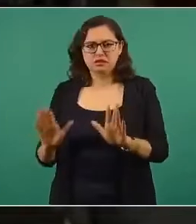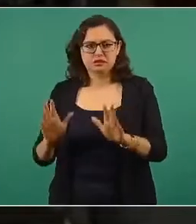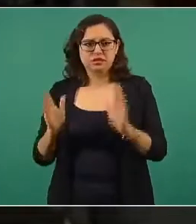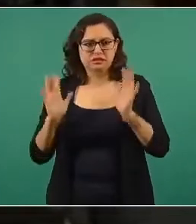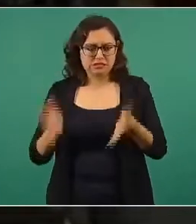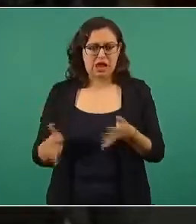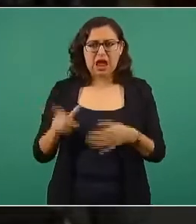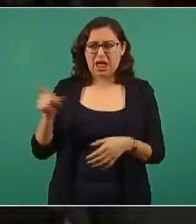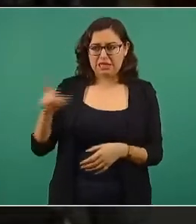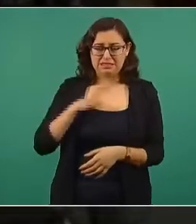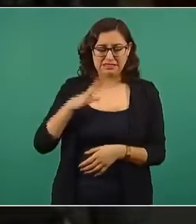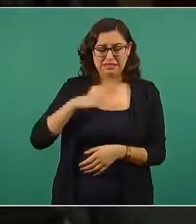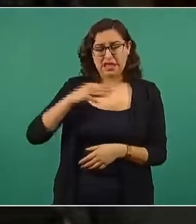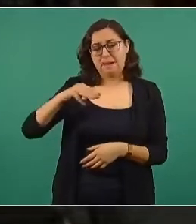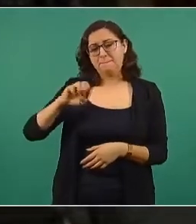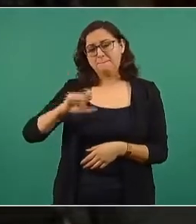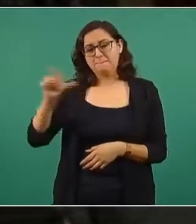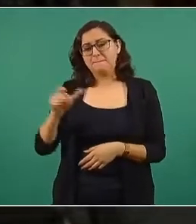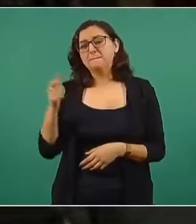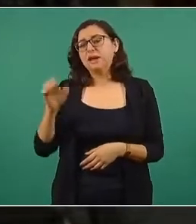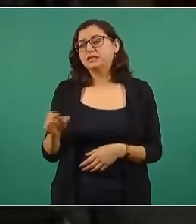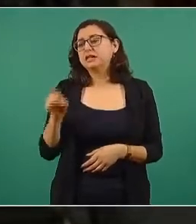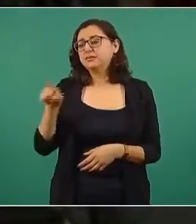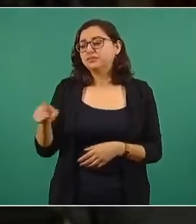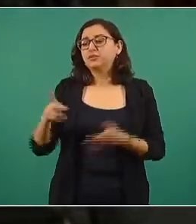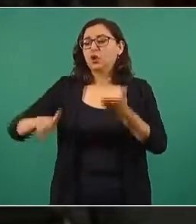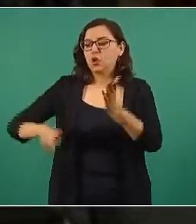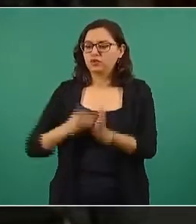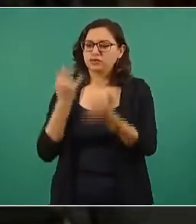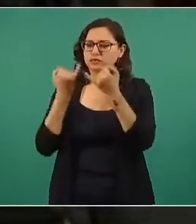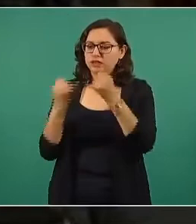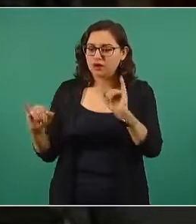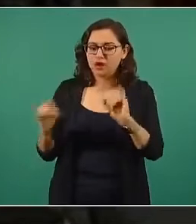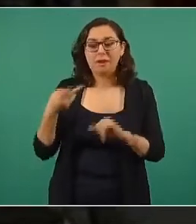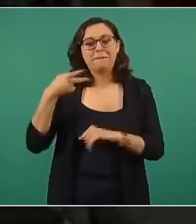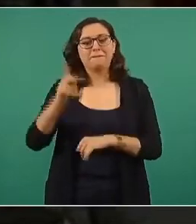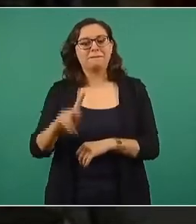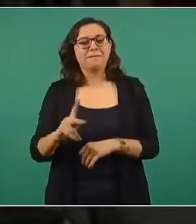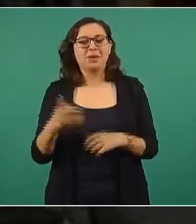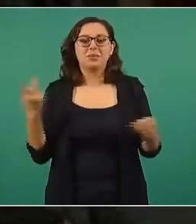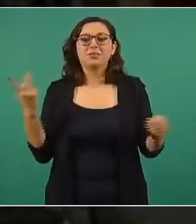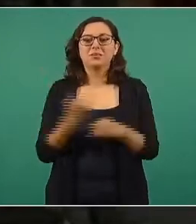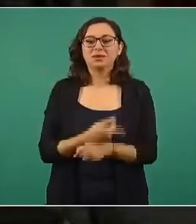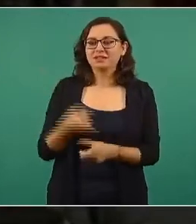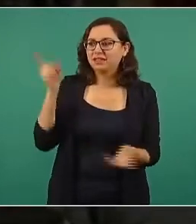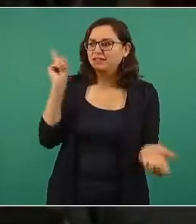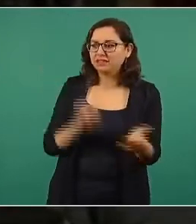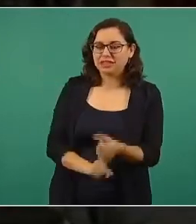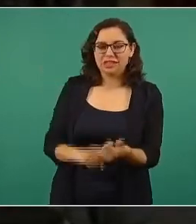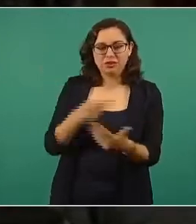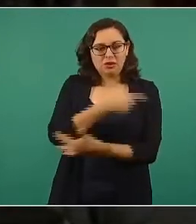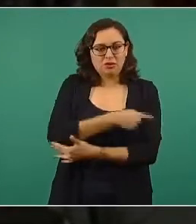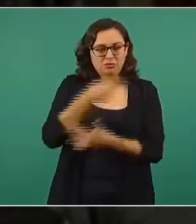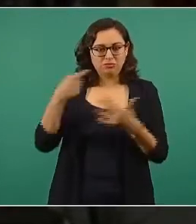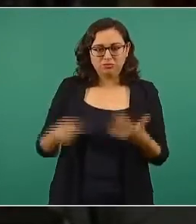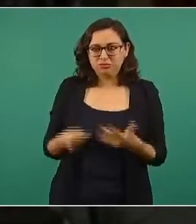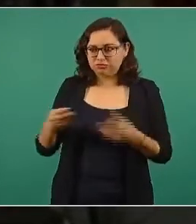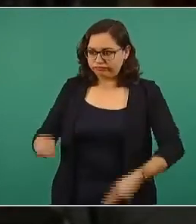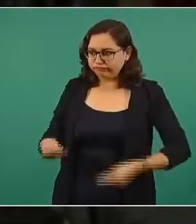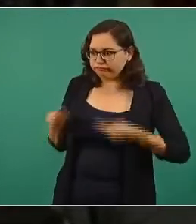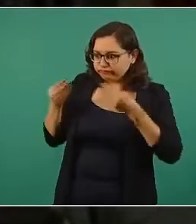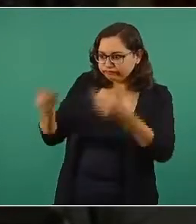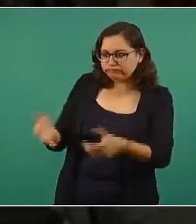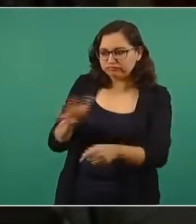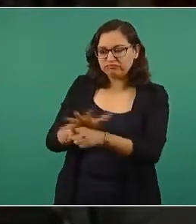bien pues reabrir de nueva cuenta. Sin embargo, señor presidente, no cuenta con todas las características que cuenta una normal